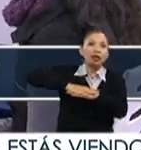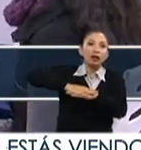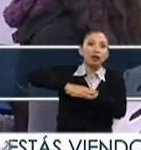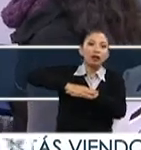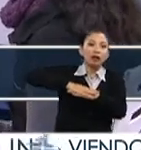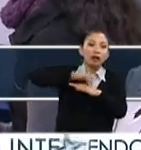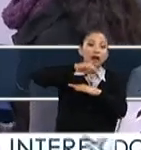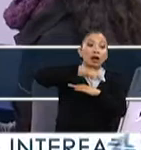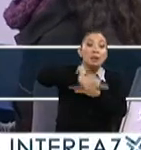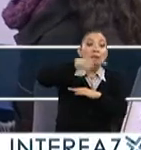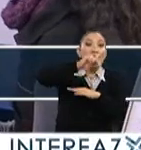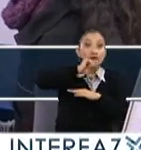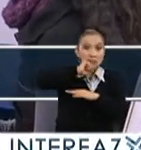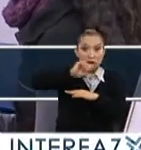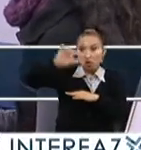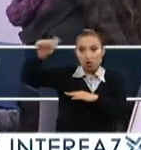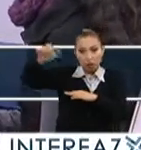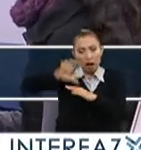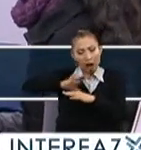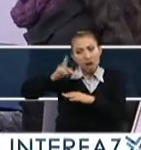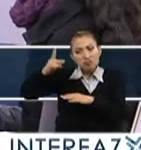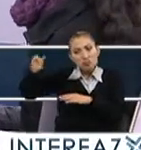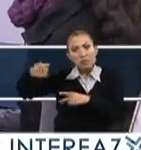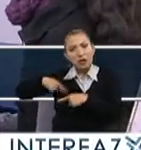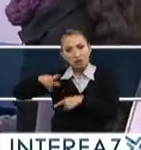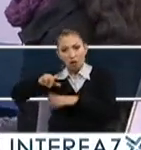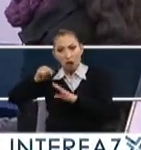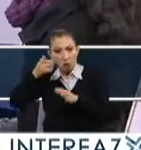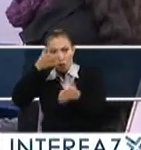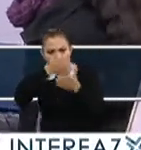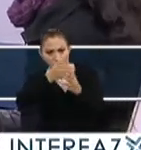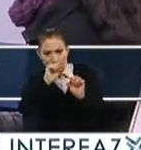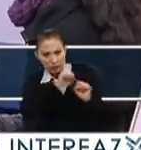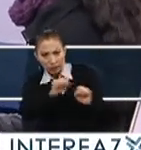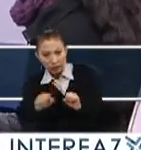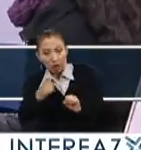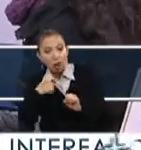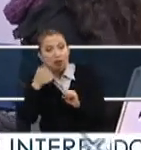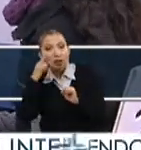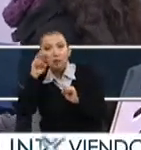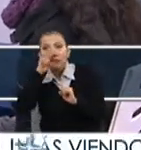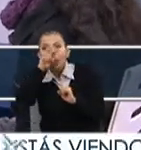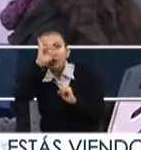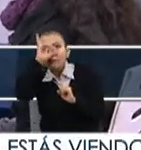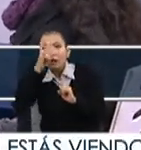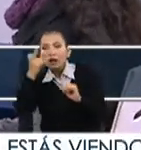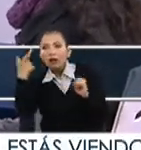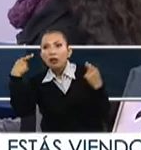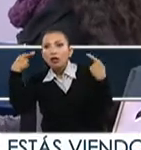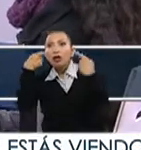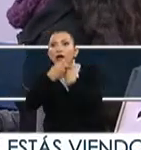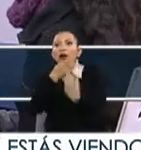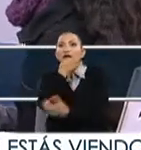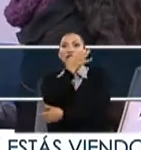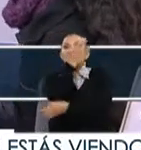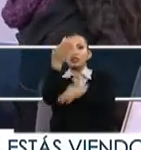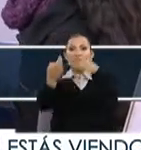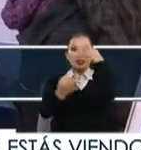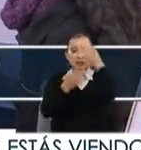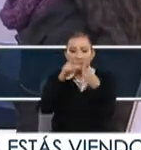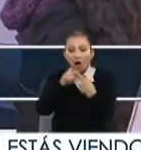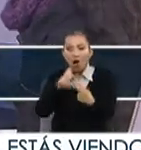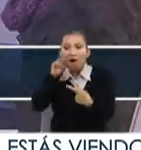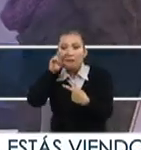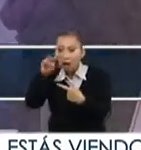Pero incluso una persona que no haya estado en el sismo, solamente con ver las imágenes en las noticias o